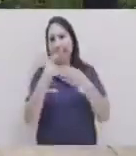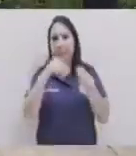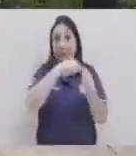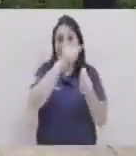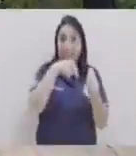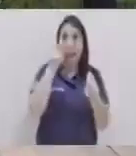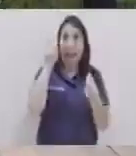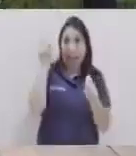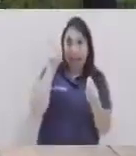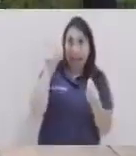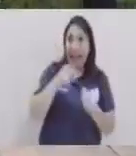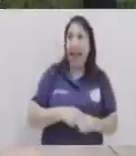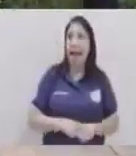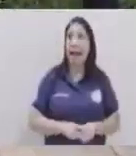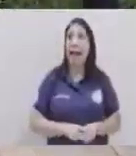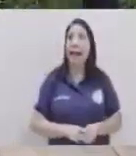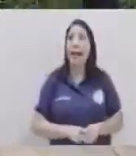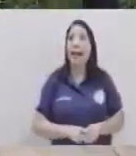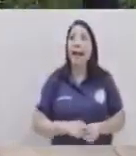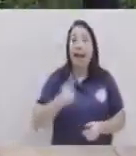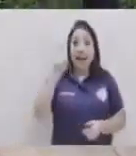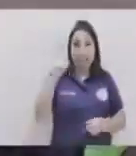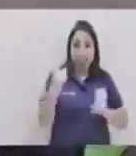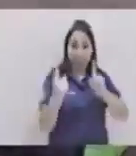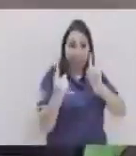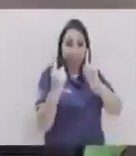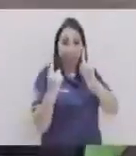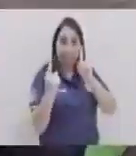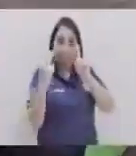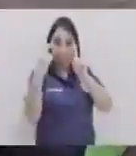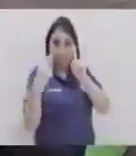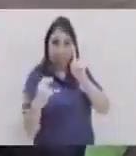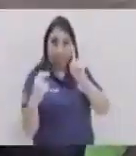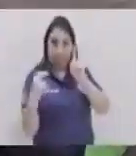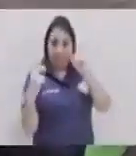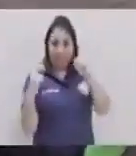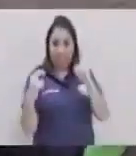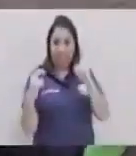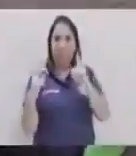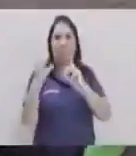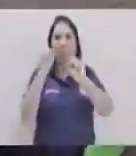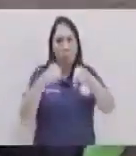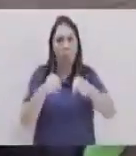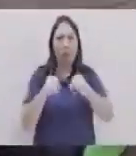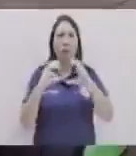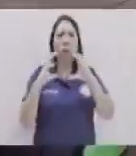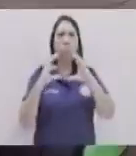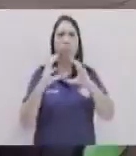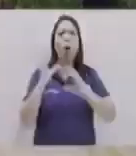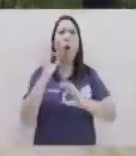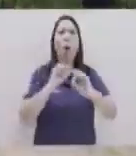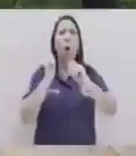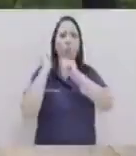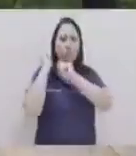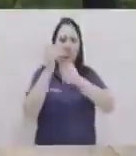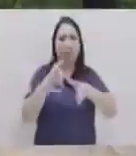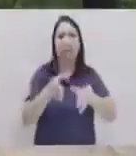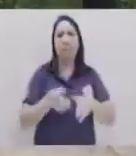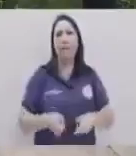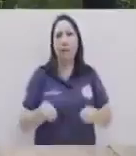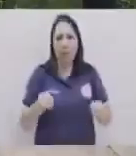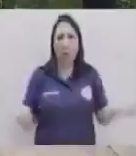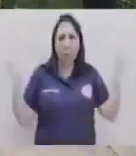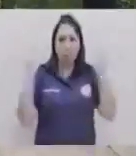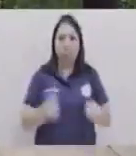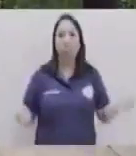de en medio va a simular que es la net. Si no tengo, puedo utilizar un lazo, una pita, simulando una net. El